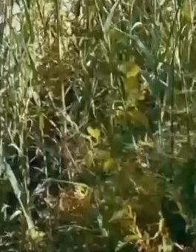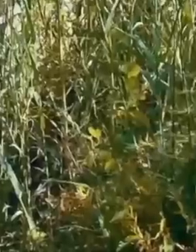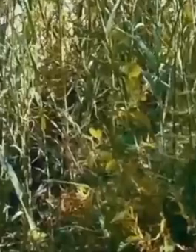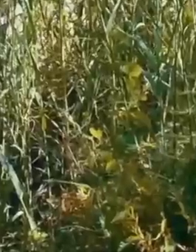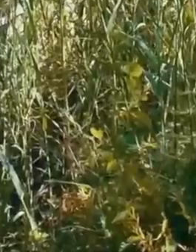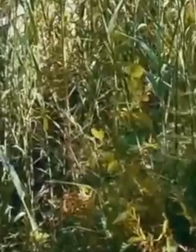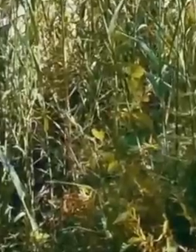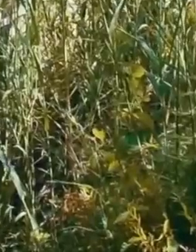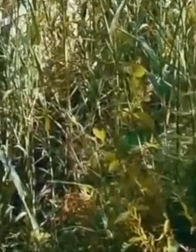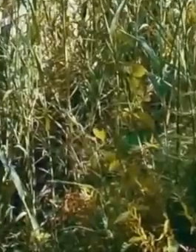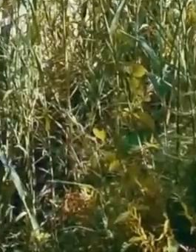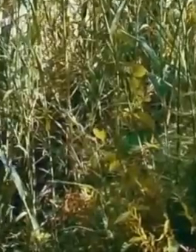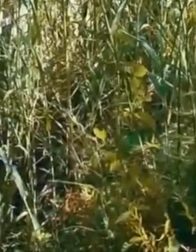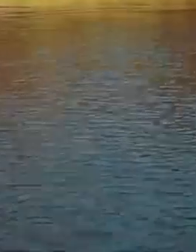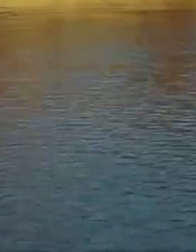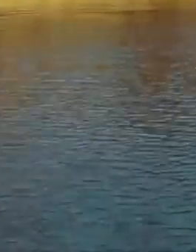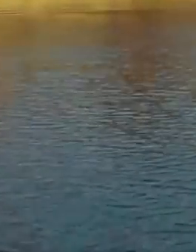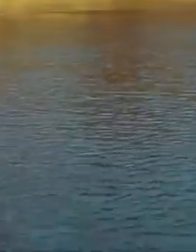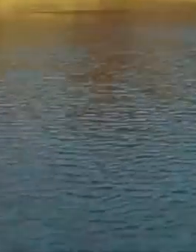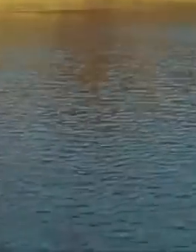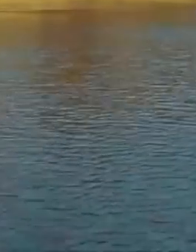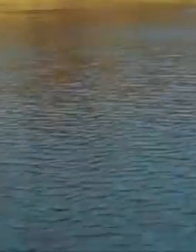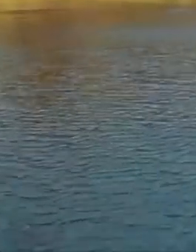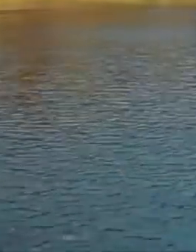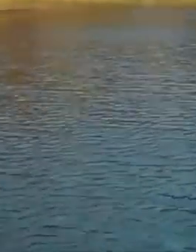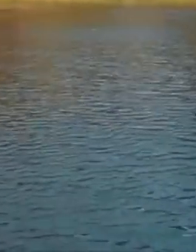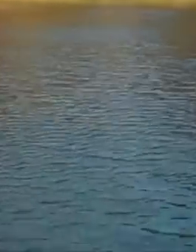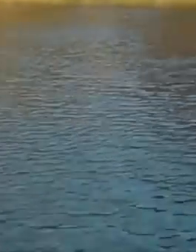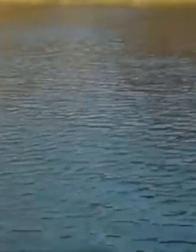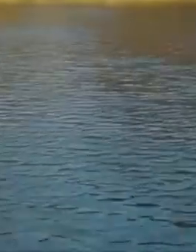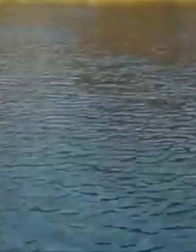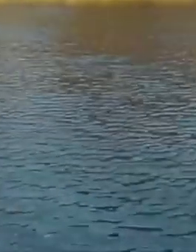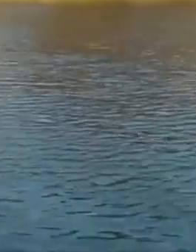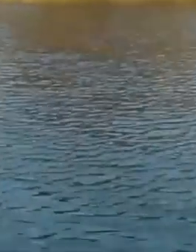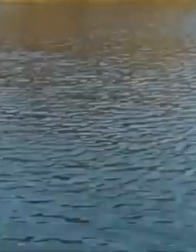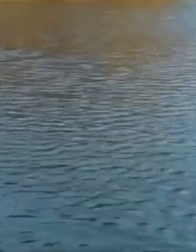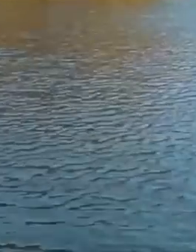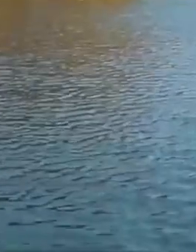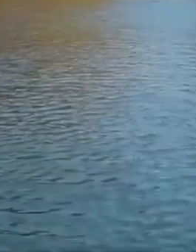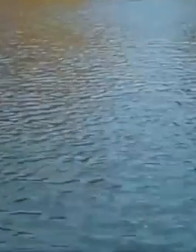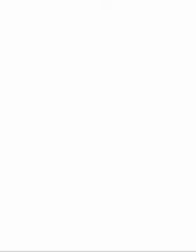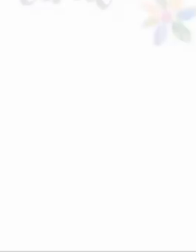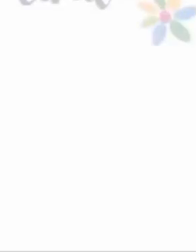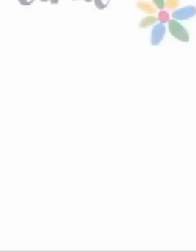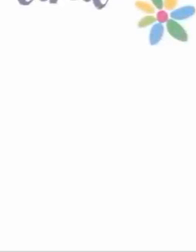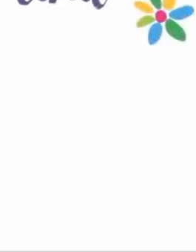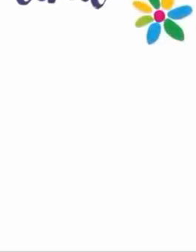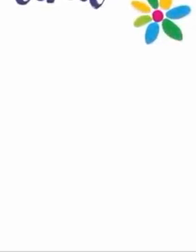Thank you.